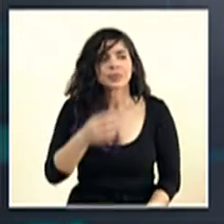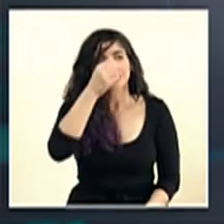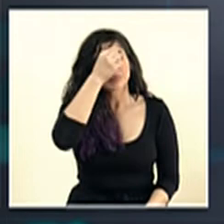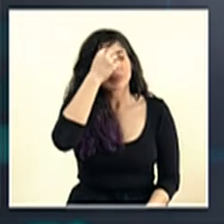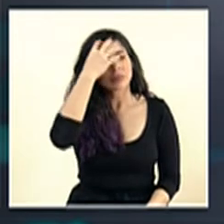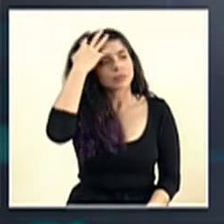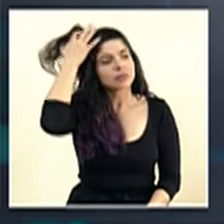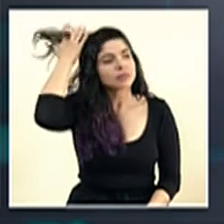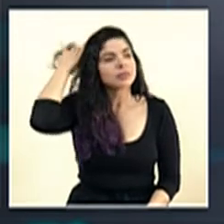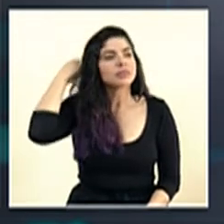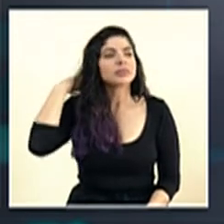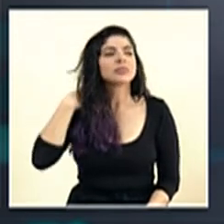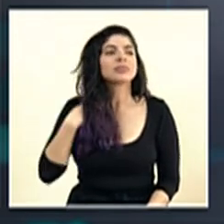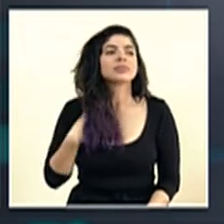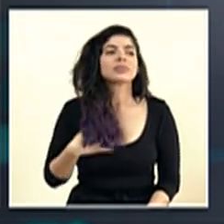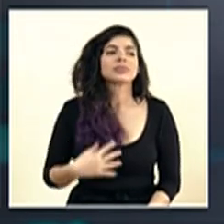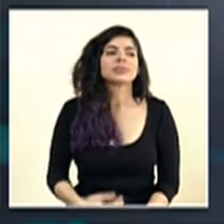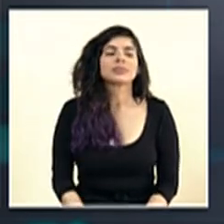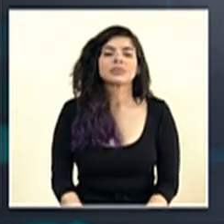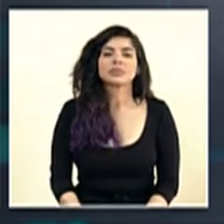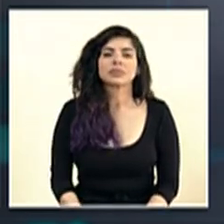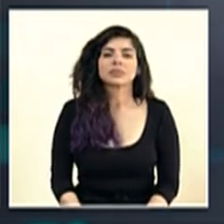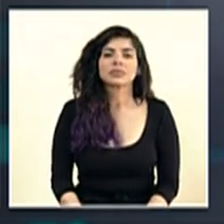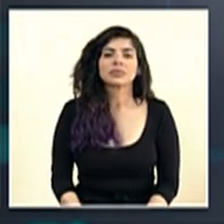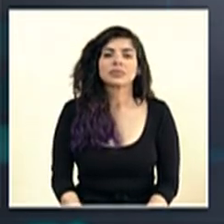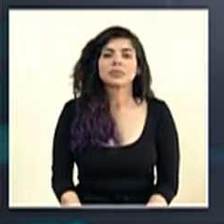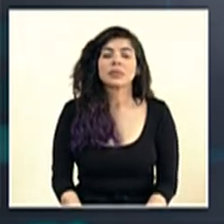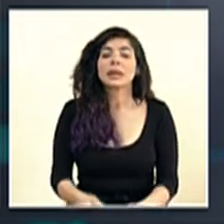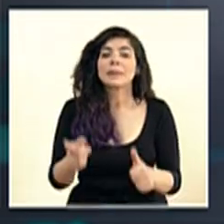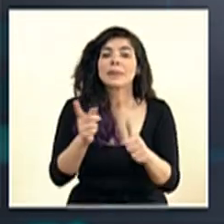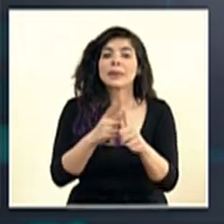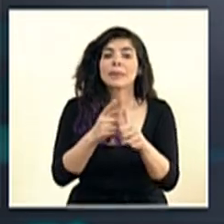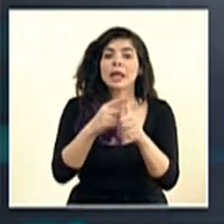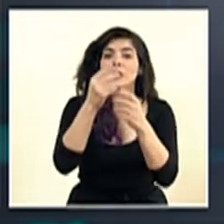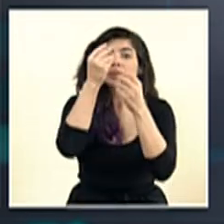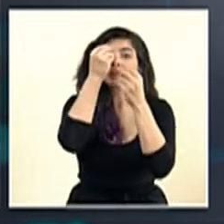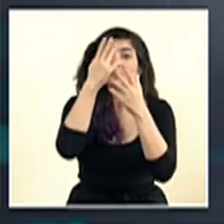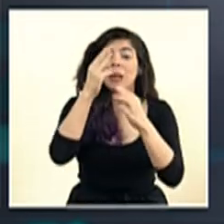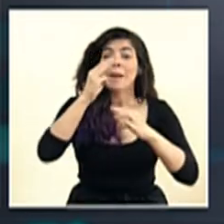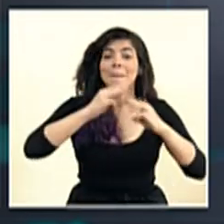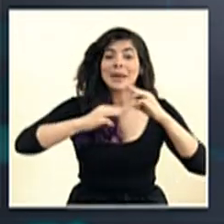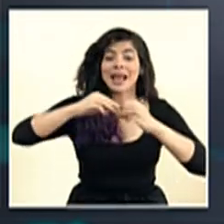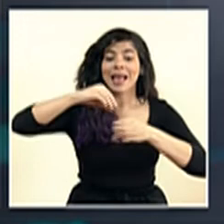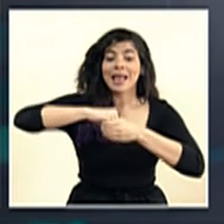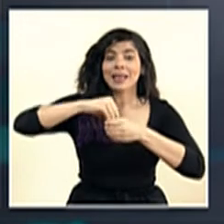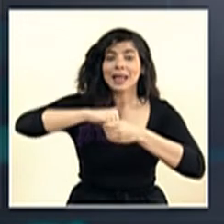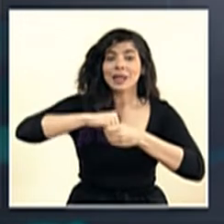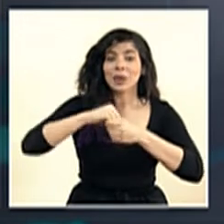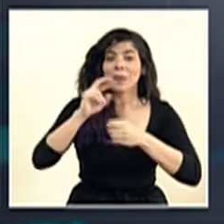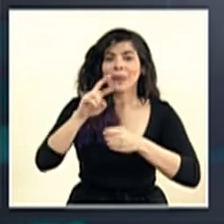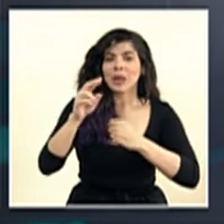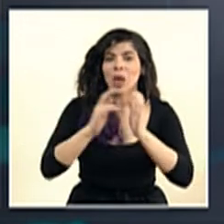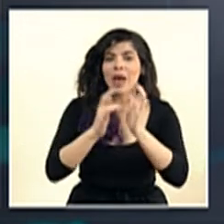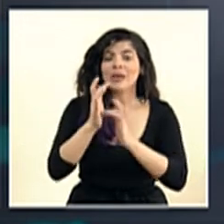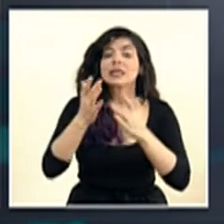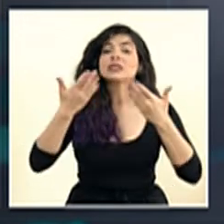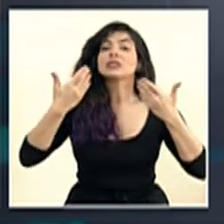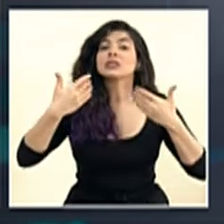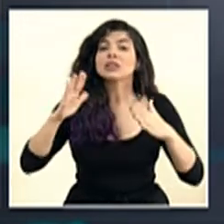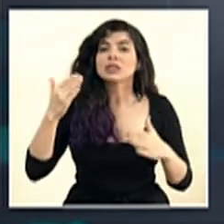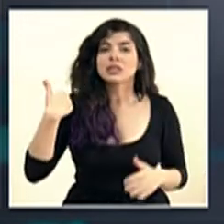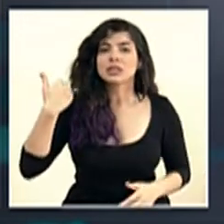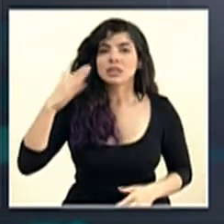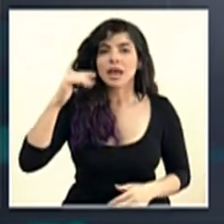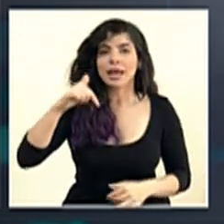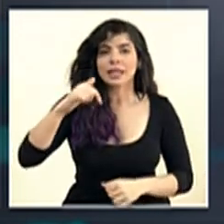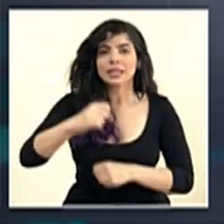Primero decirles que en el mercado interno, al 22 de abril, ya habíamos para este